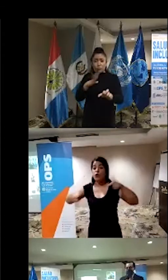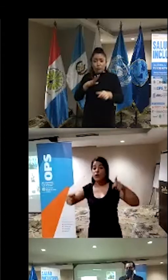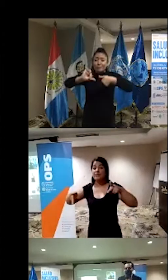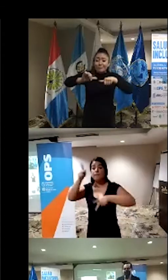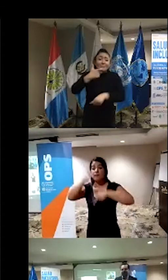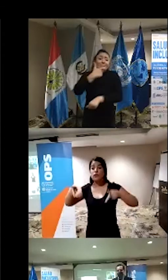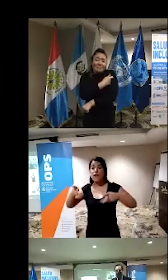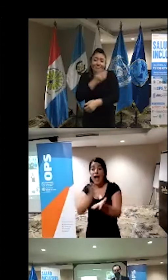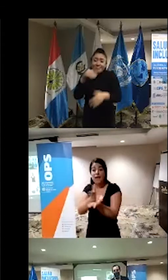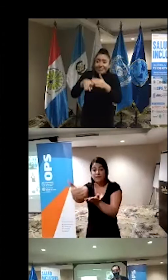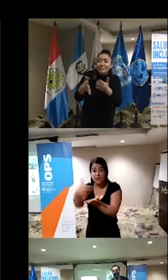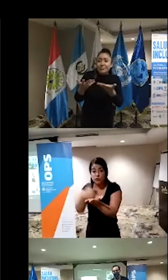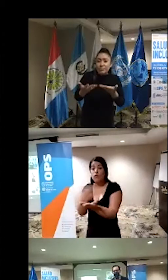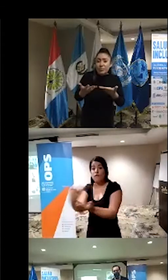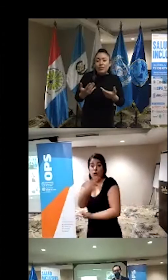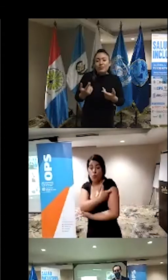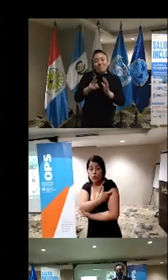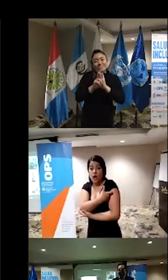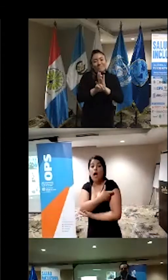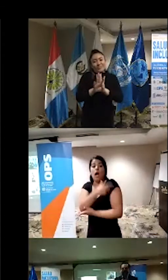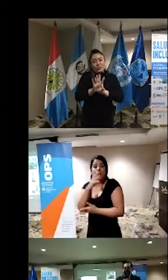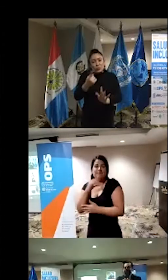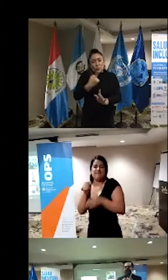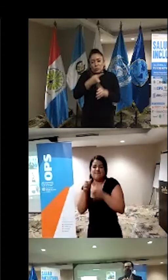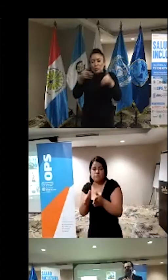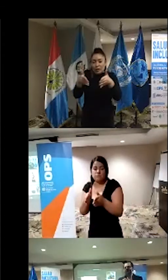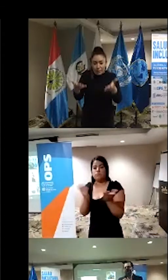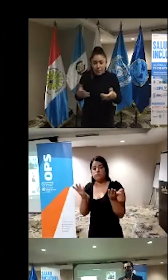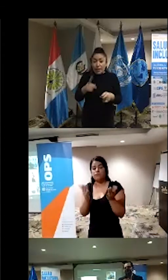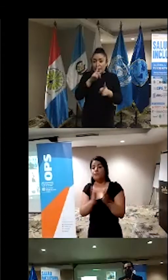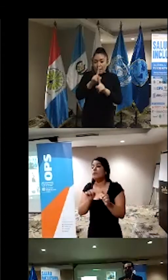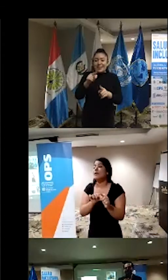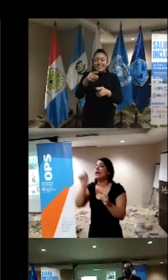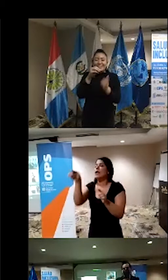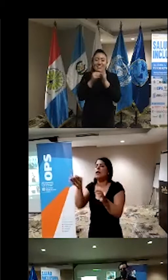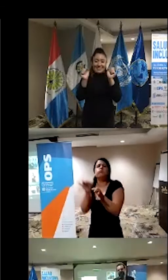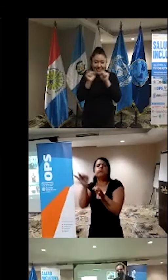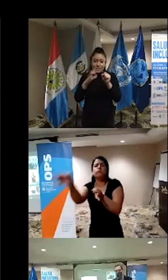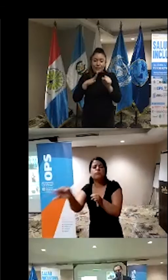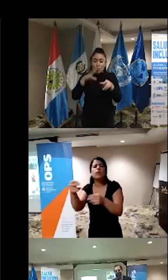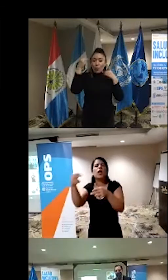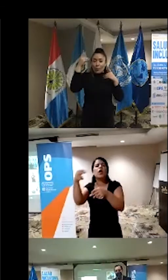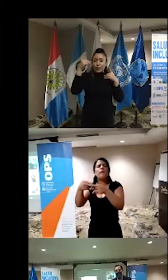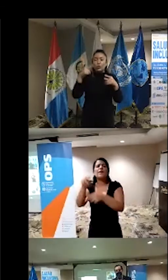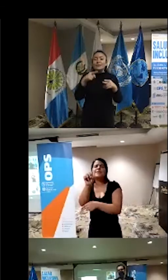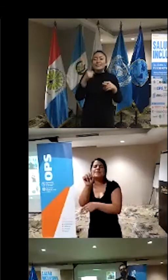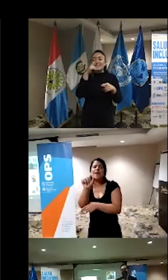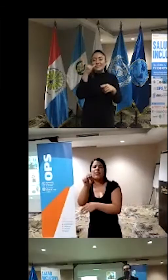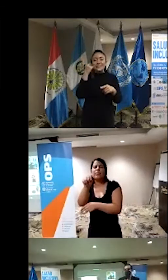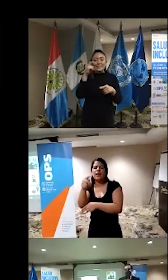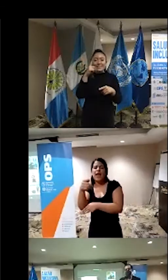vacuna representan únicamente esa edad. En Quetzaltenango tenemos acá, y estos son datos que reporta CICSA,